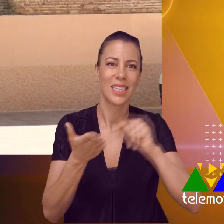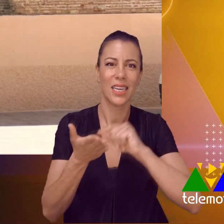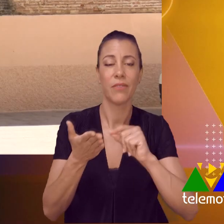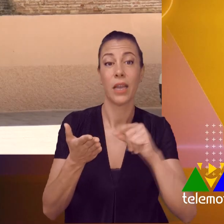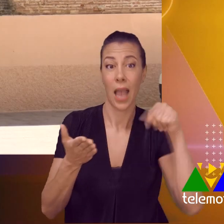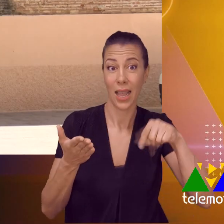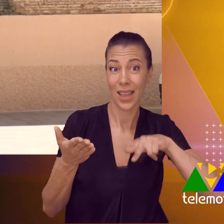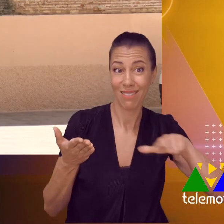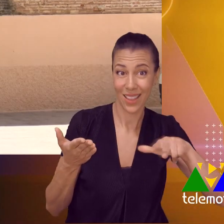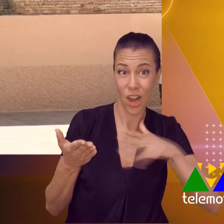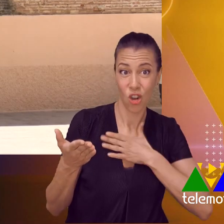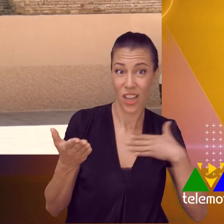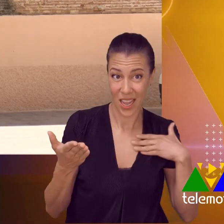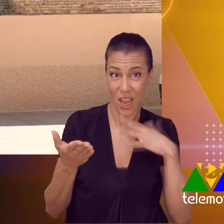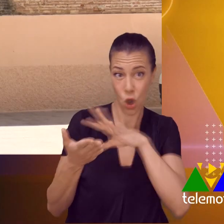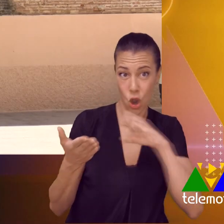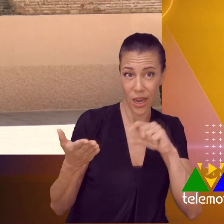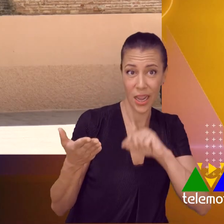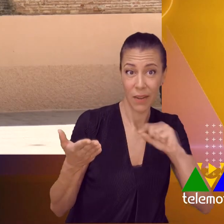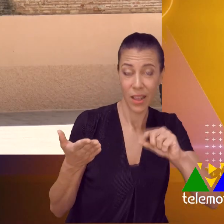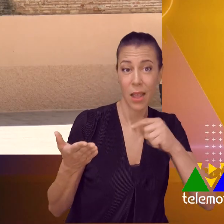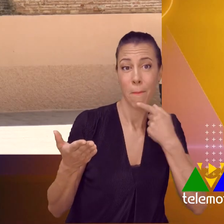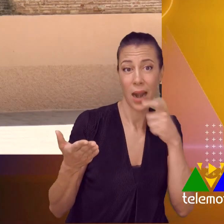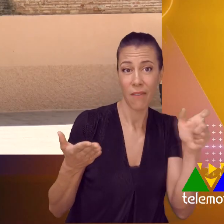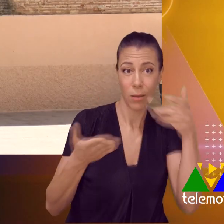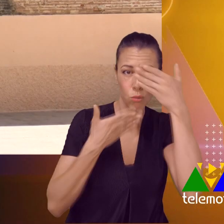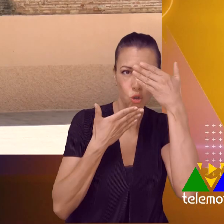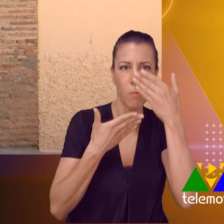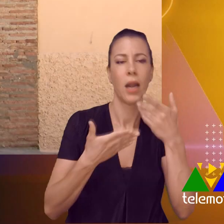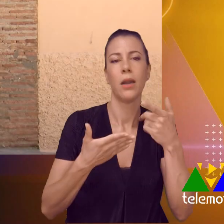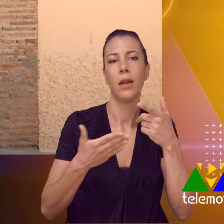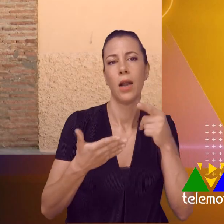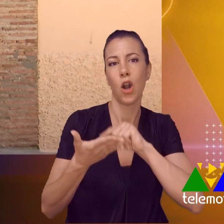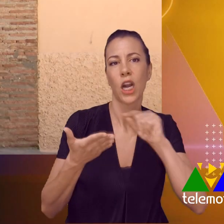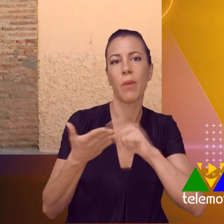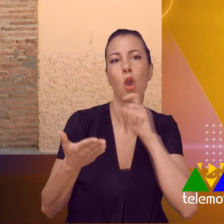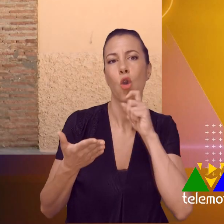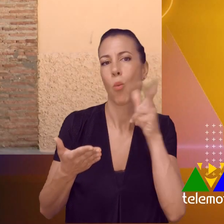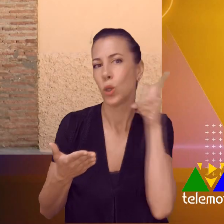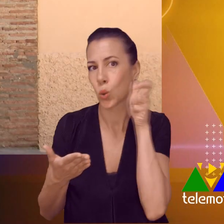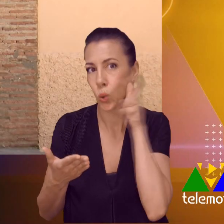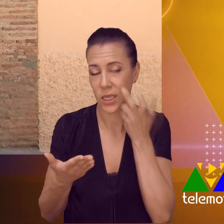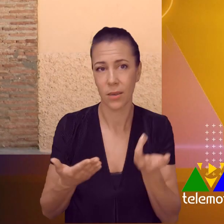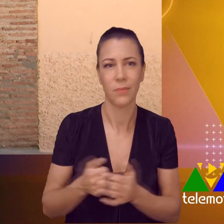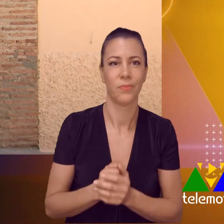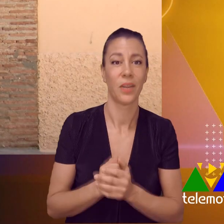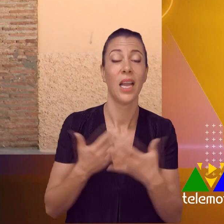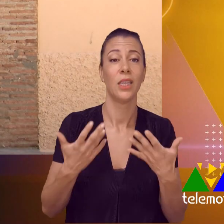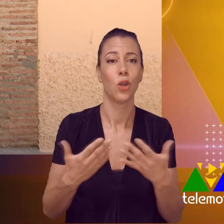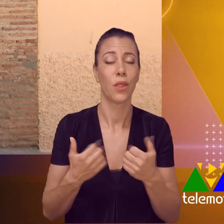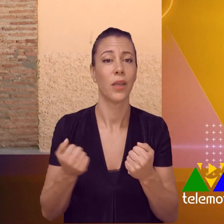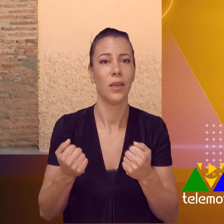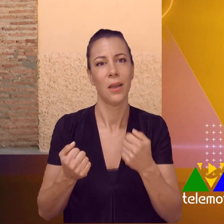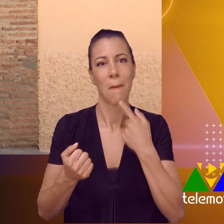suena. Tampoco sabemos dónde estuvo, debió estar aquí, en la mezquita que le da servicio al arrabal